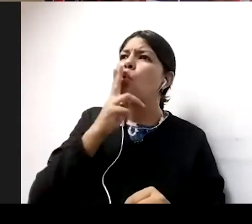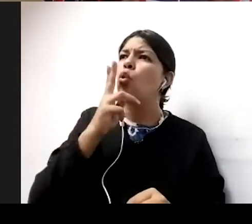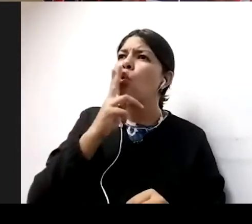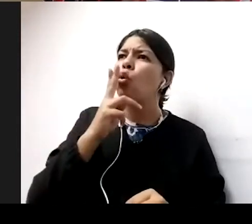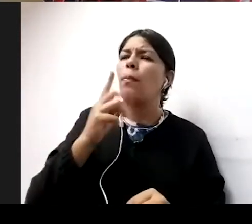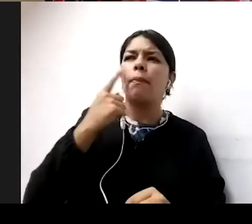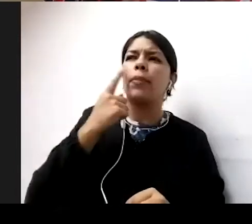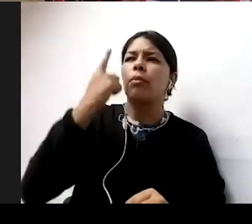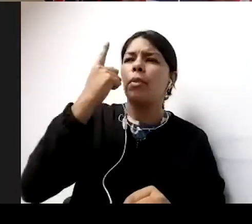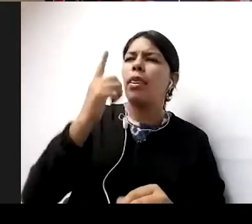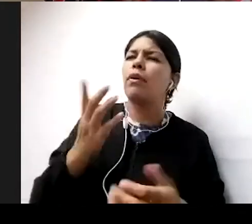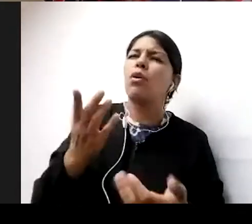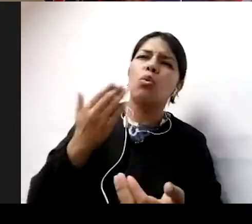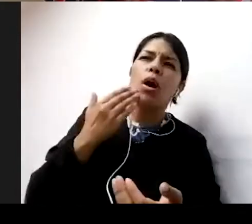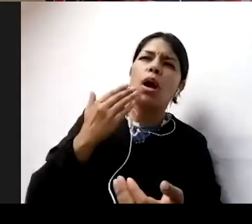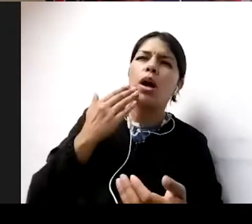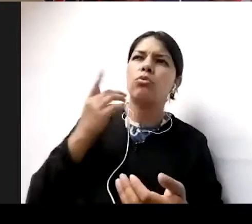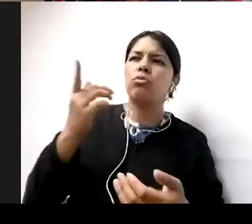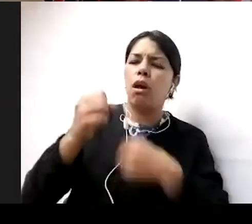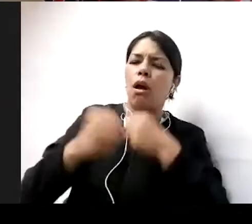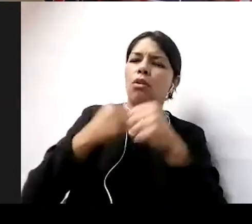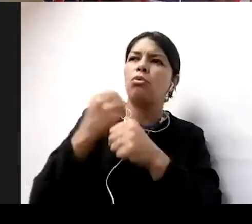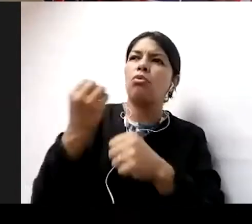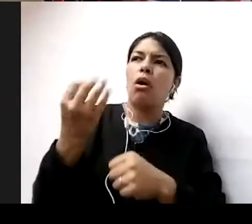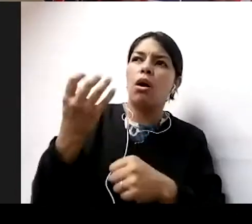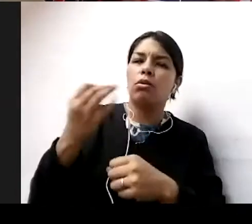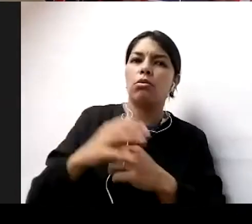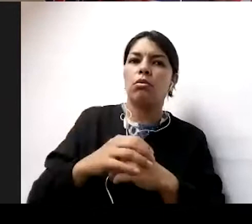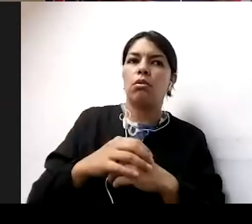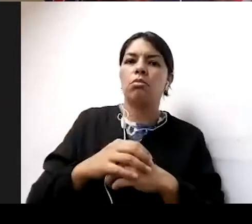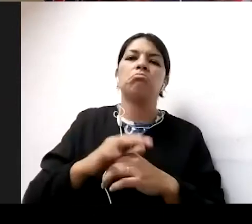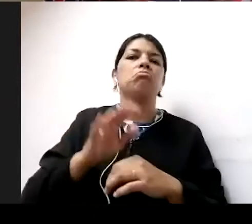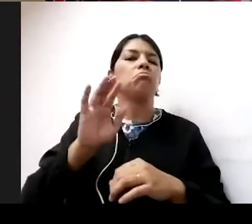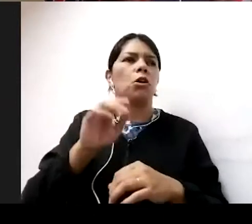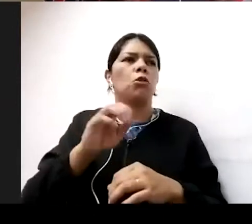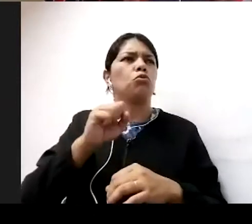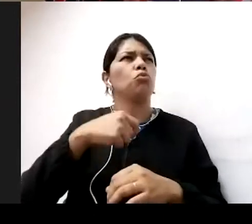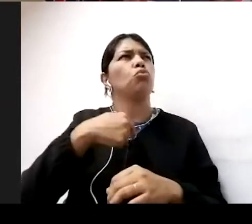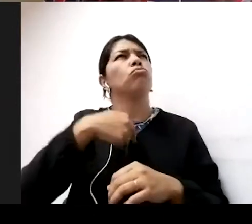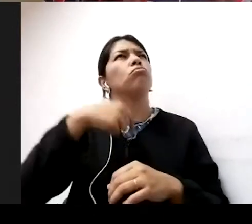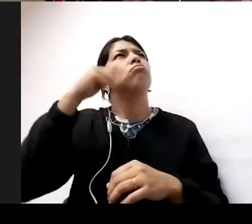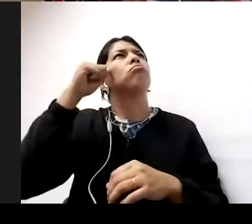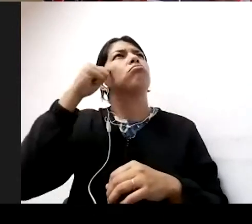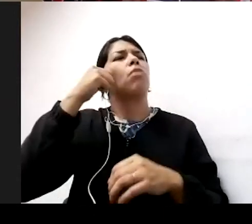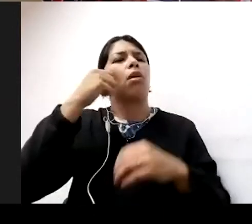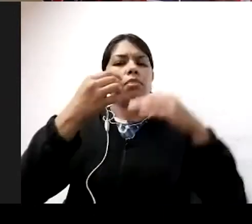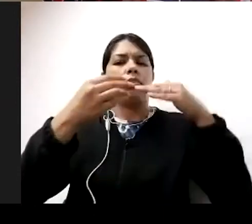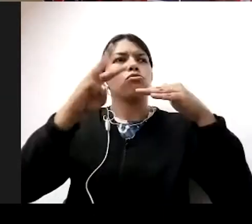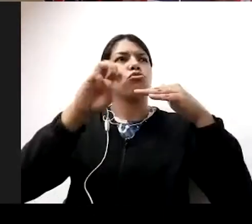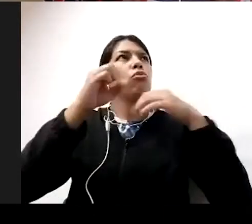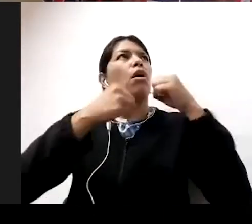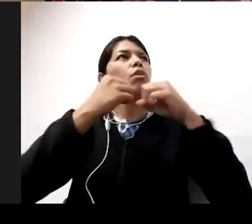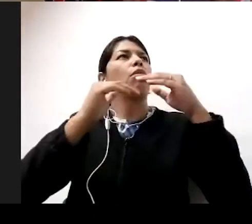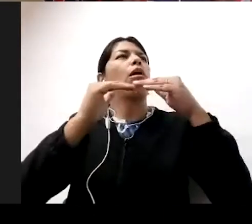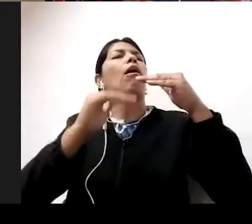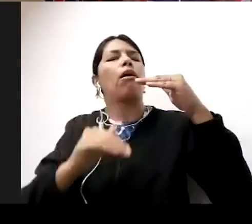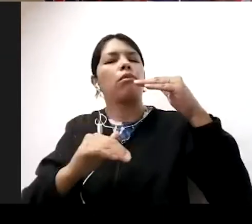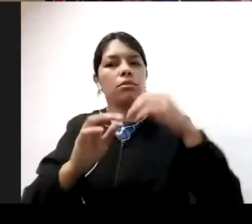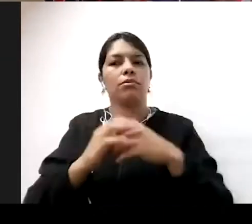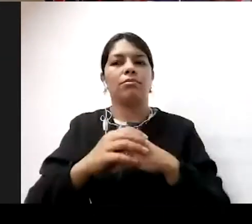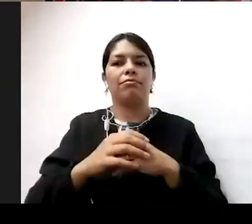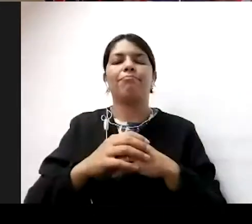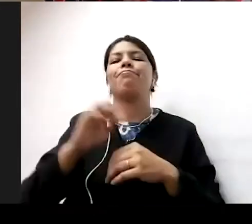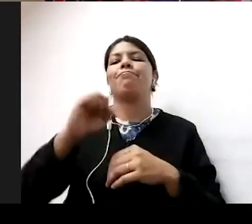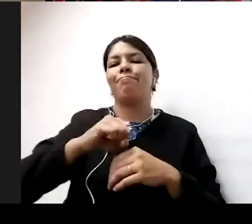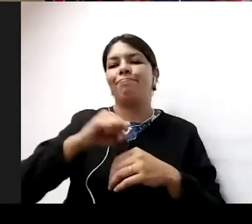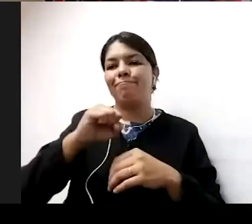un cigarrillo? Muy posiblemente también nos vaya a responder que fue antes de los 18 años. Todo esto lo han probado y